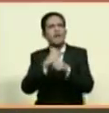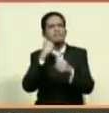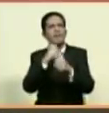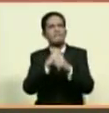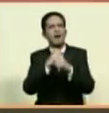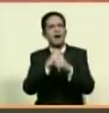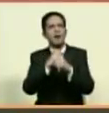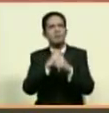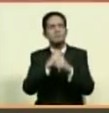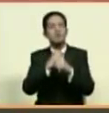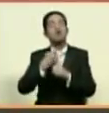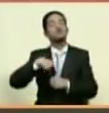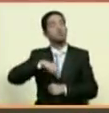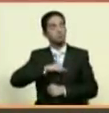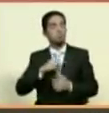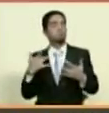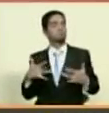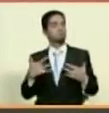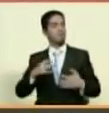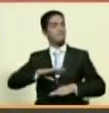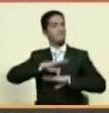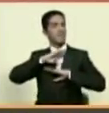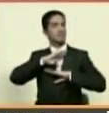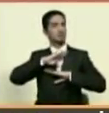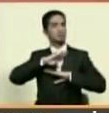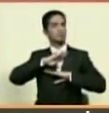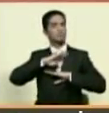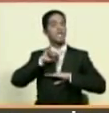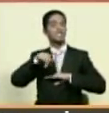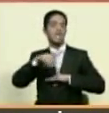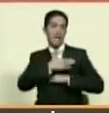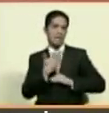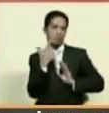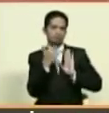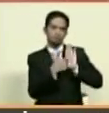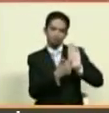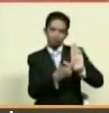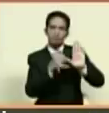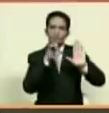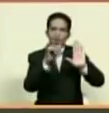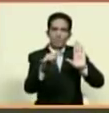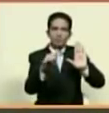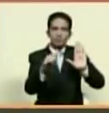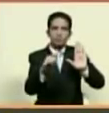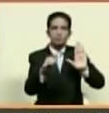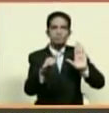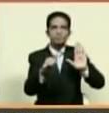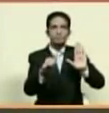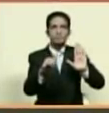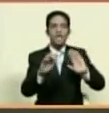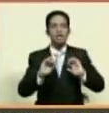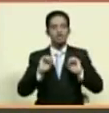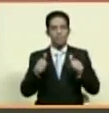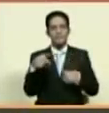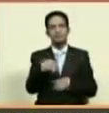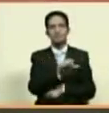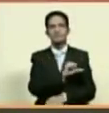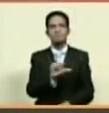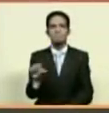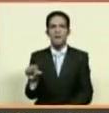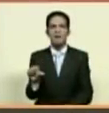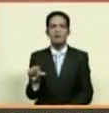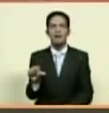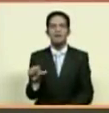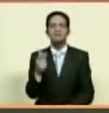que nos sentimos satisfechos. Queríamos dar este balance a comienzos de semana,